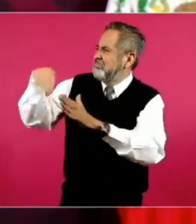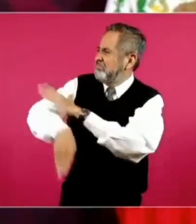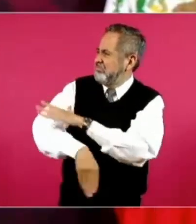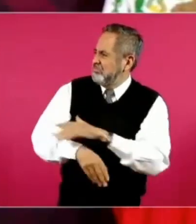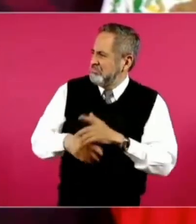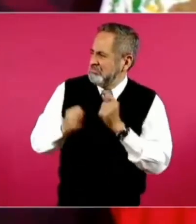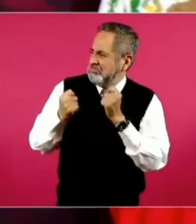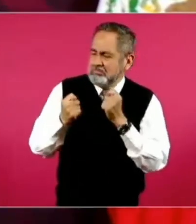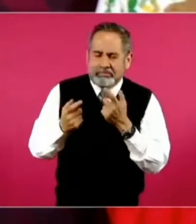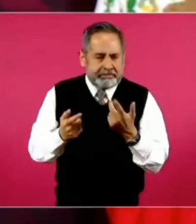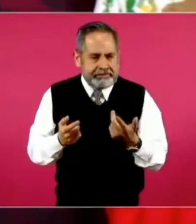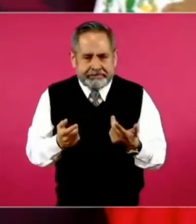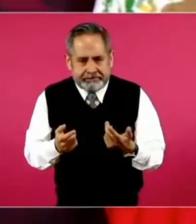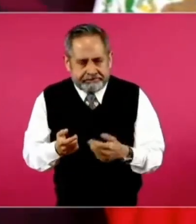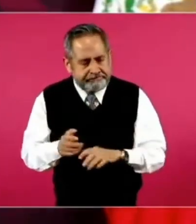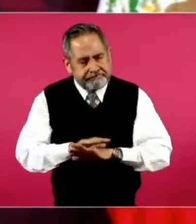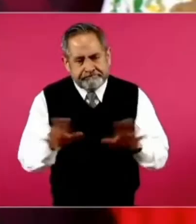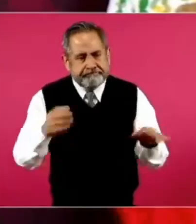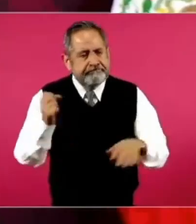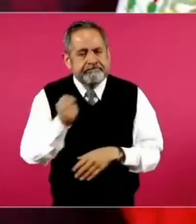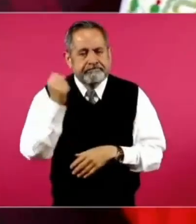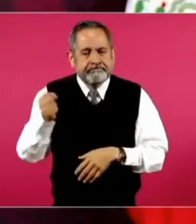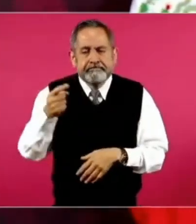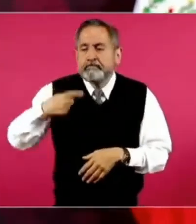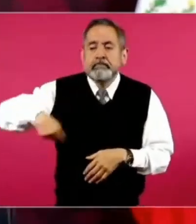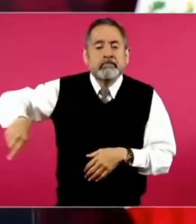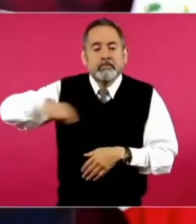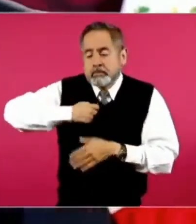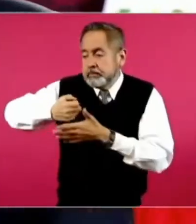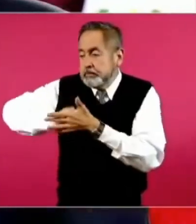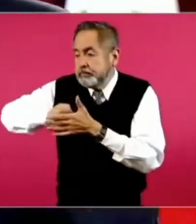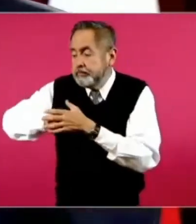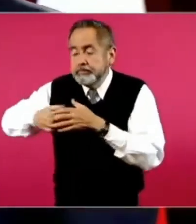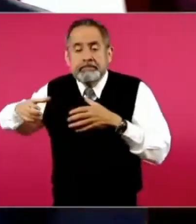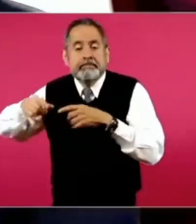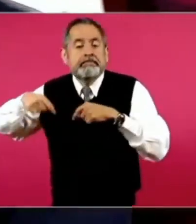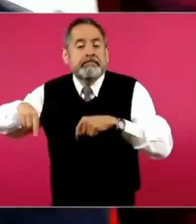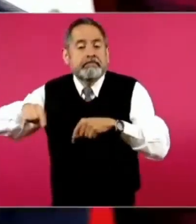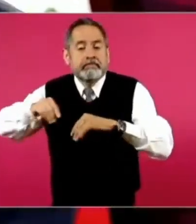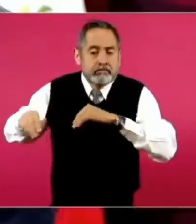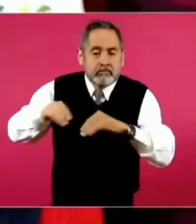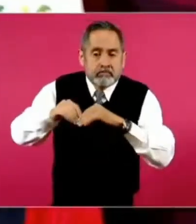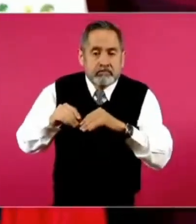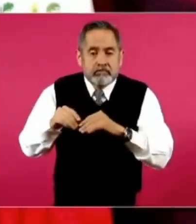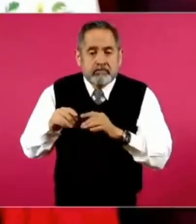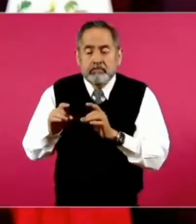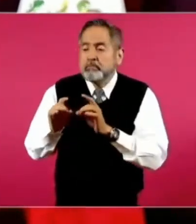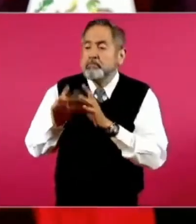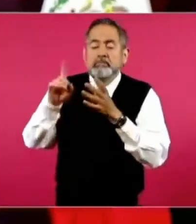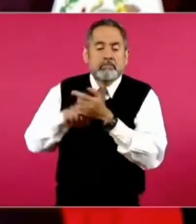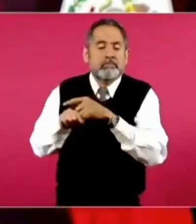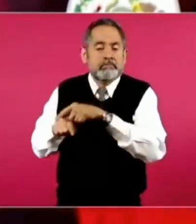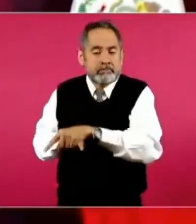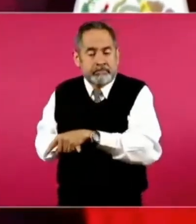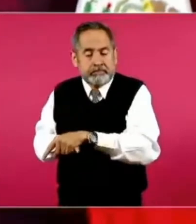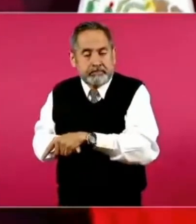Afortunadamente, lo nuestro no fue un movimiento que se sustentó